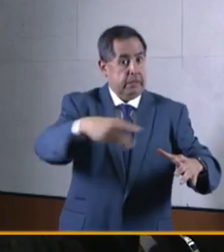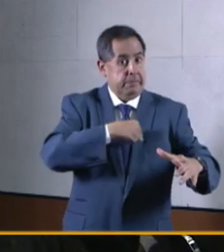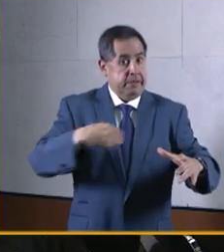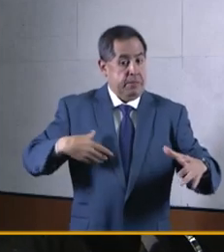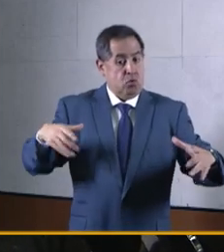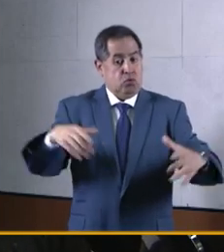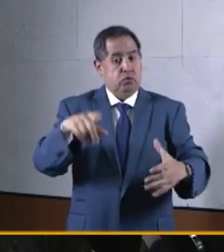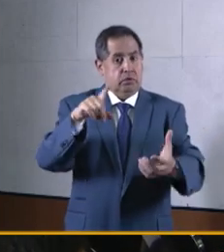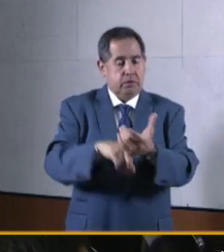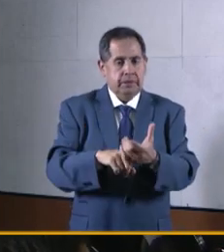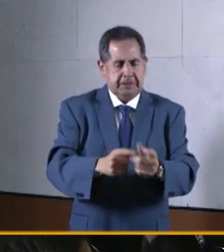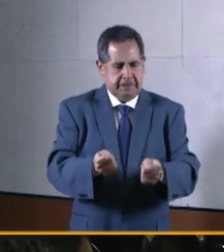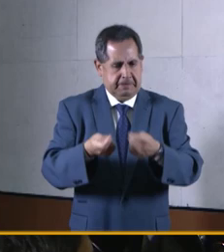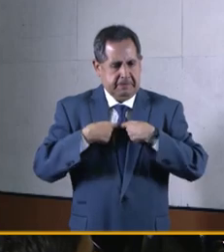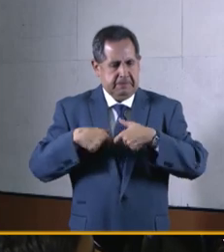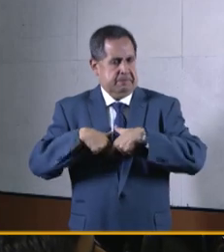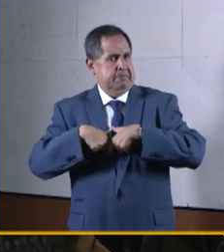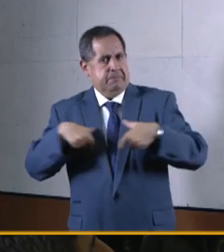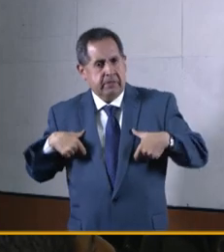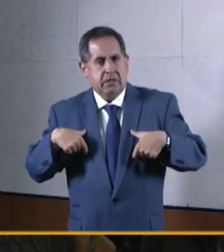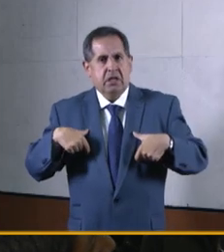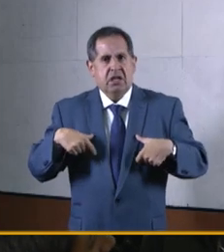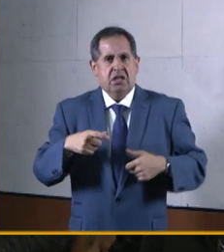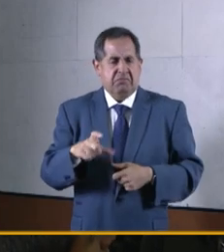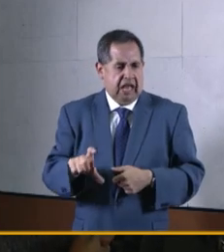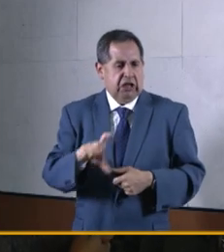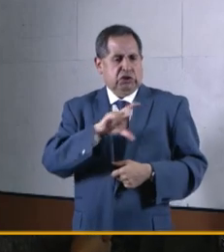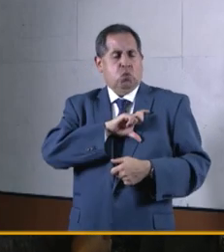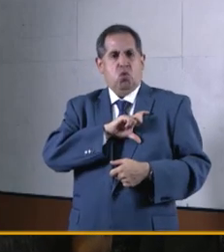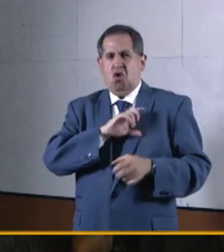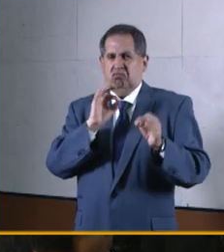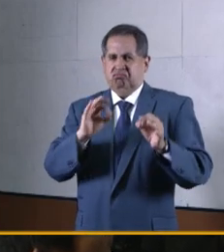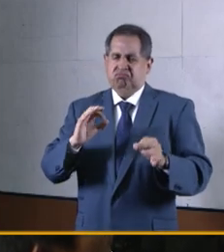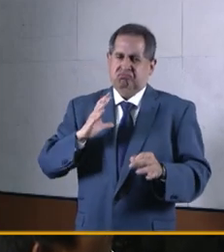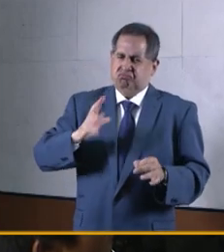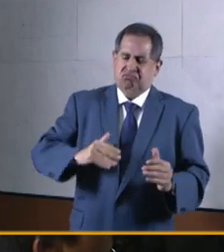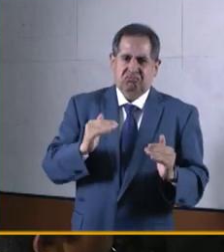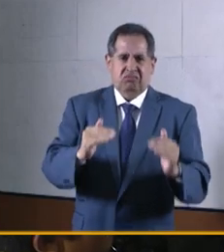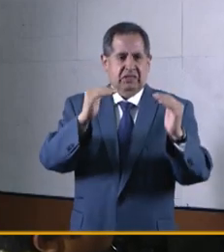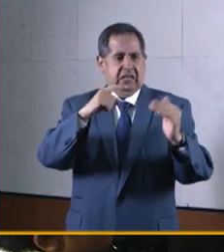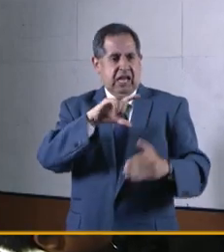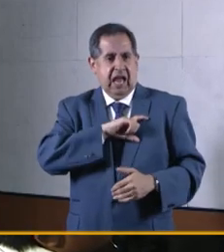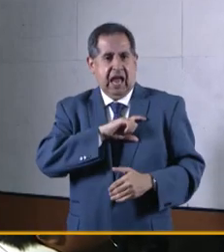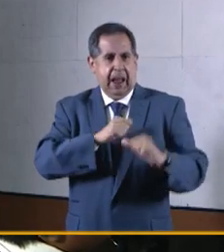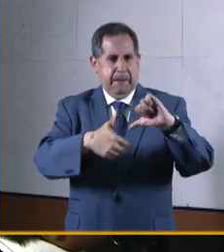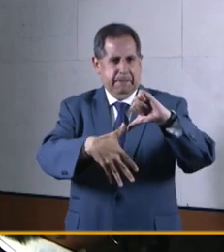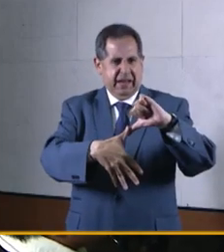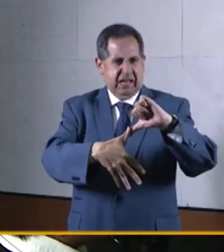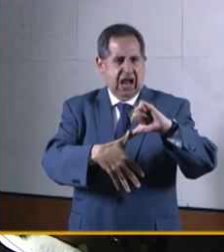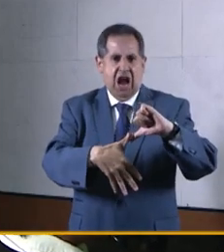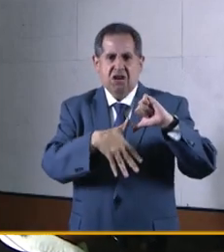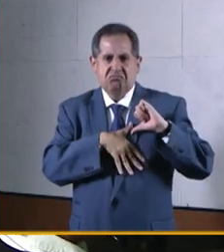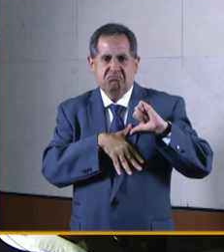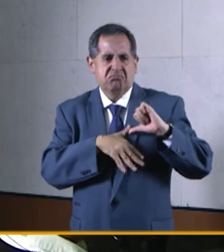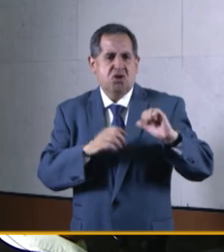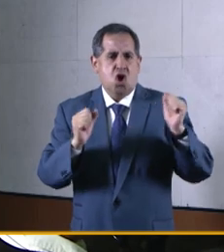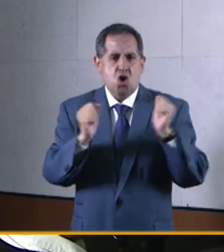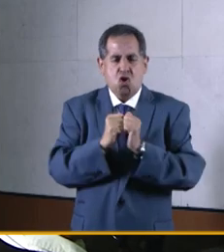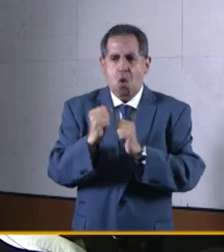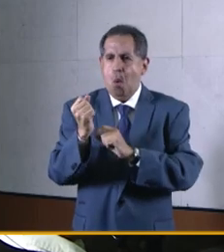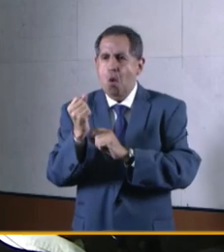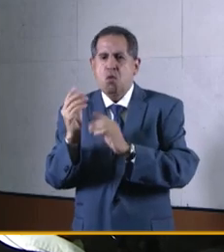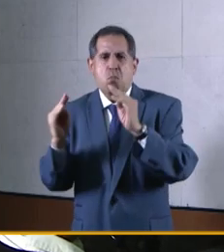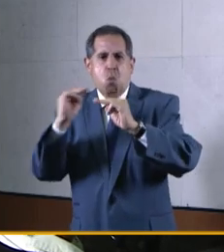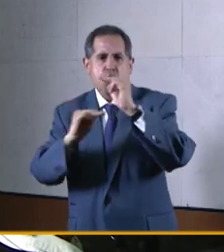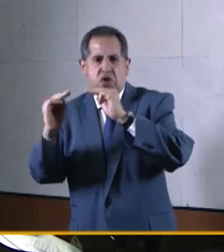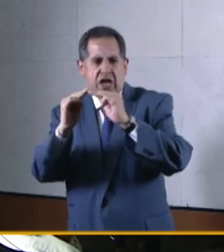pasan a identificarse con un escudo airoso en el que luce nuestra américa custodiada por volcanes